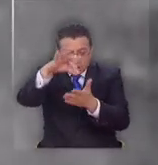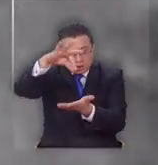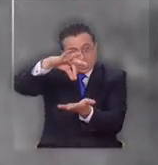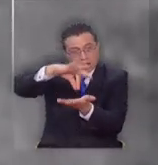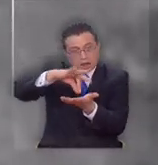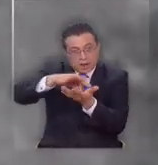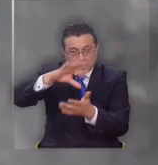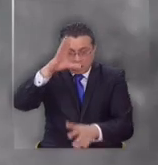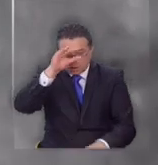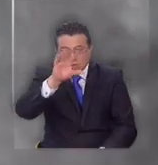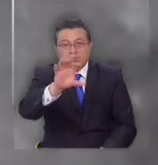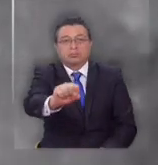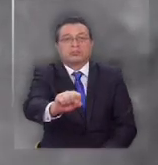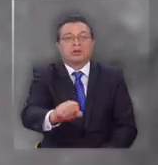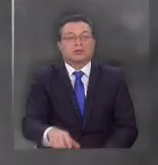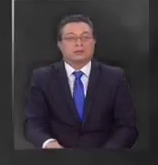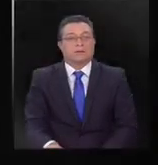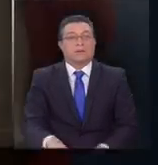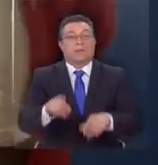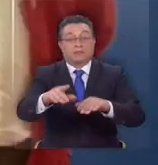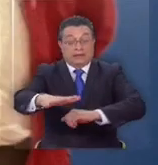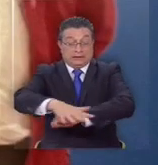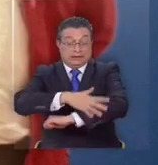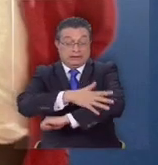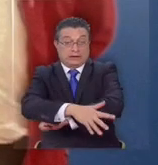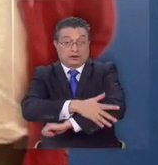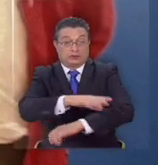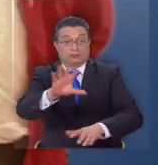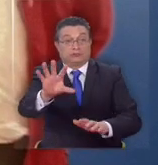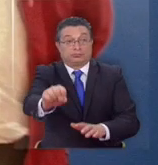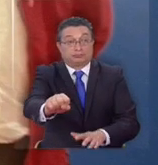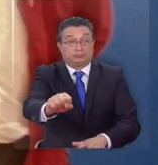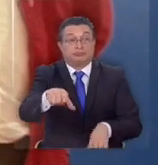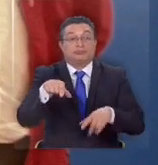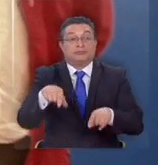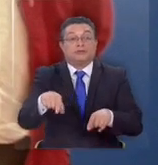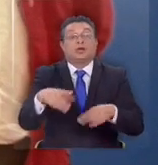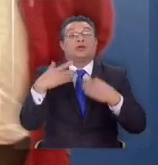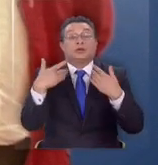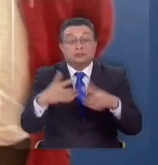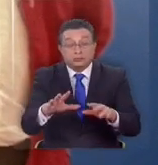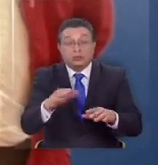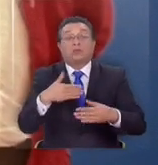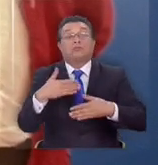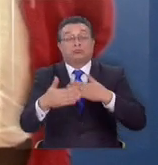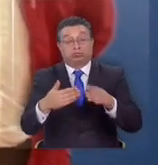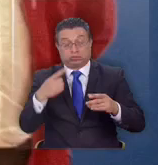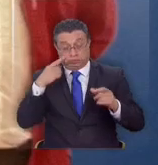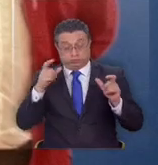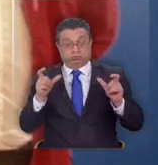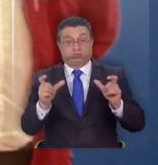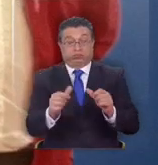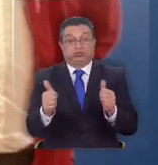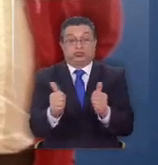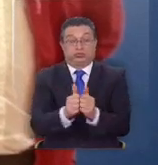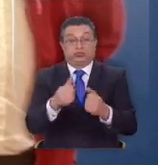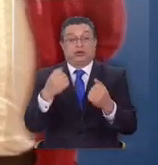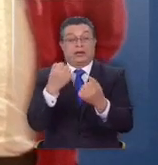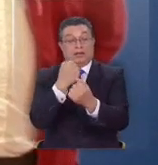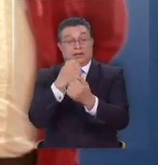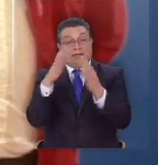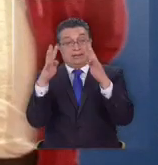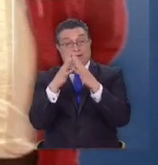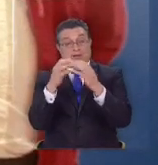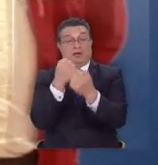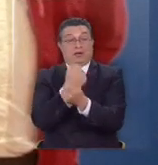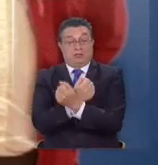medio de la noche. Estaban en el borde del río, así que se efectuó un procedimiento junto con el ejército, con carabineros,